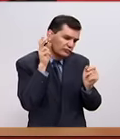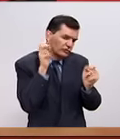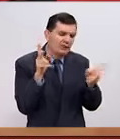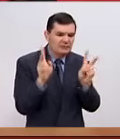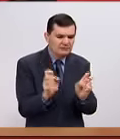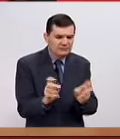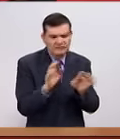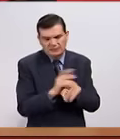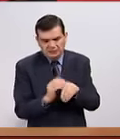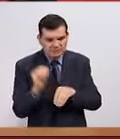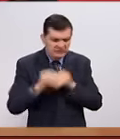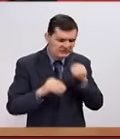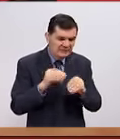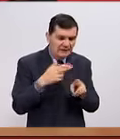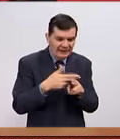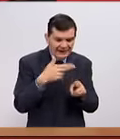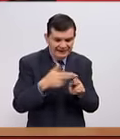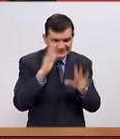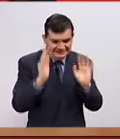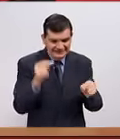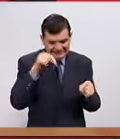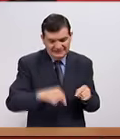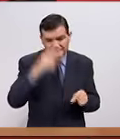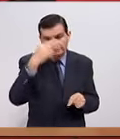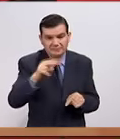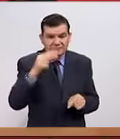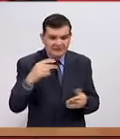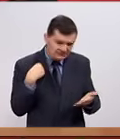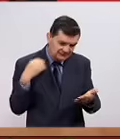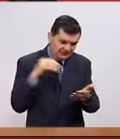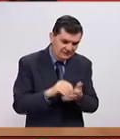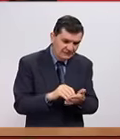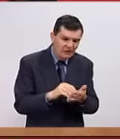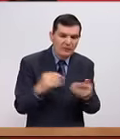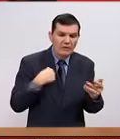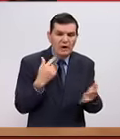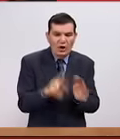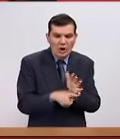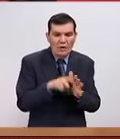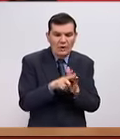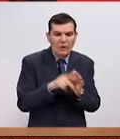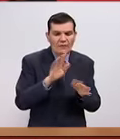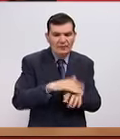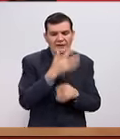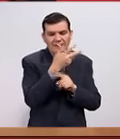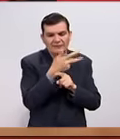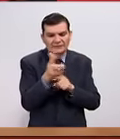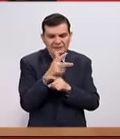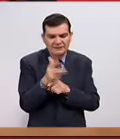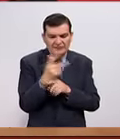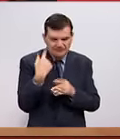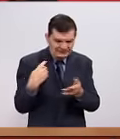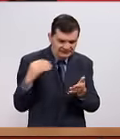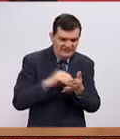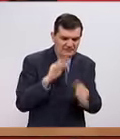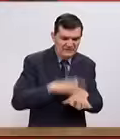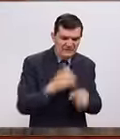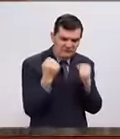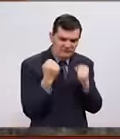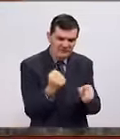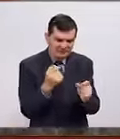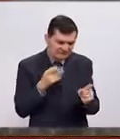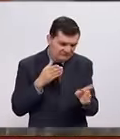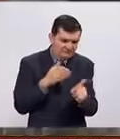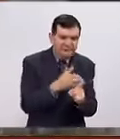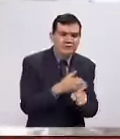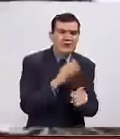y e incluso Ya estando acá en México eh eh mandamos grabar una escena extra que nos faltaba para darle fuerza y sentido al